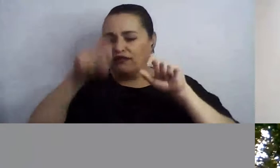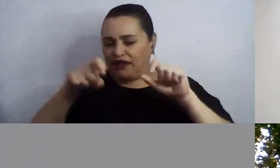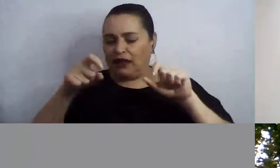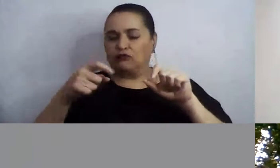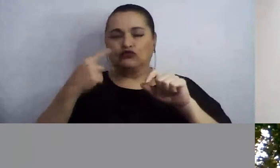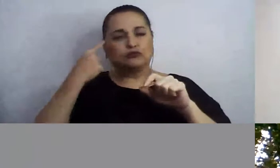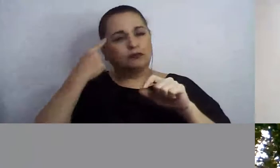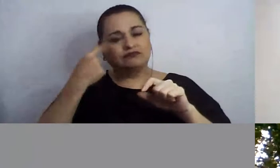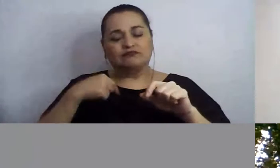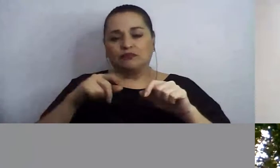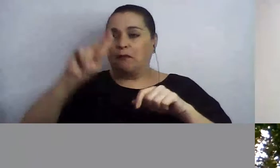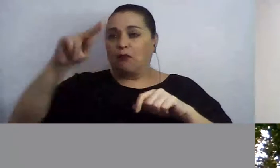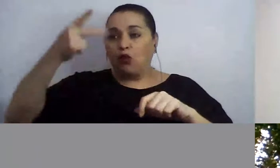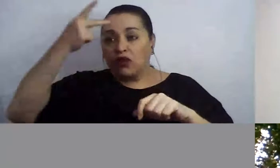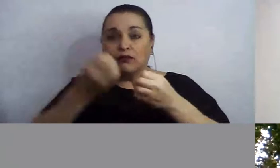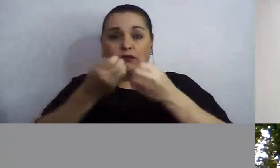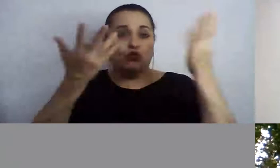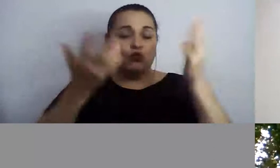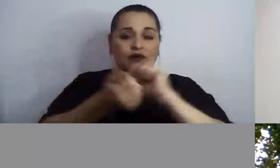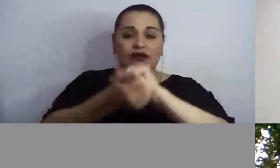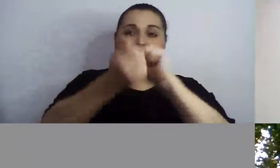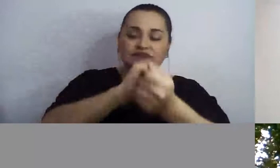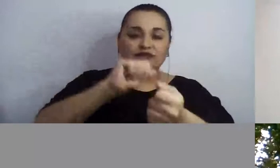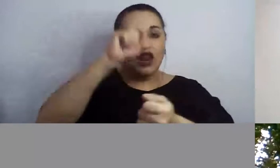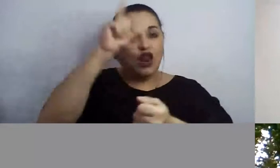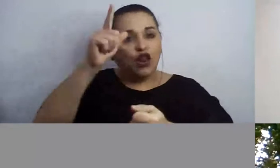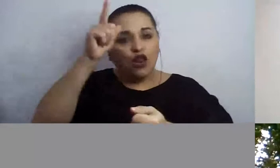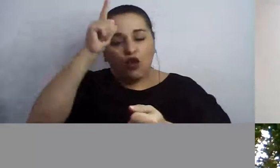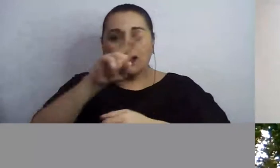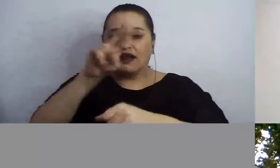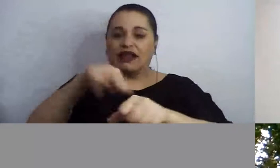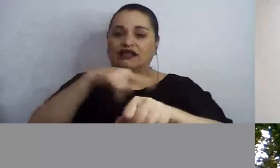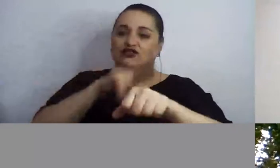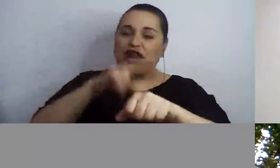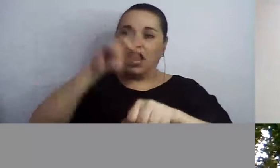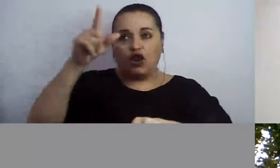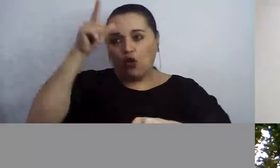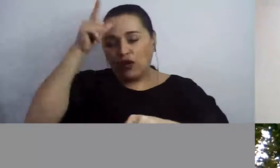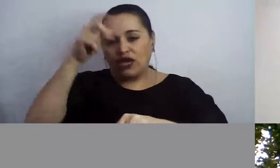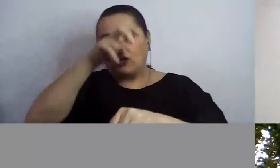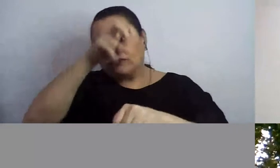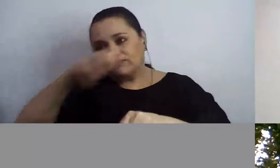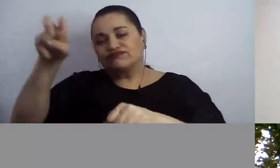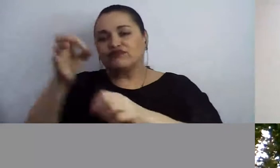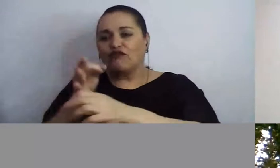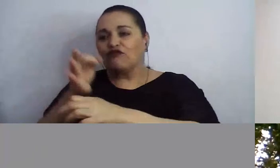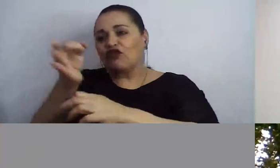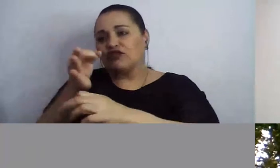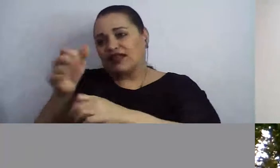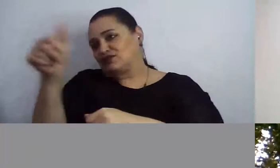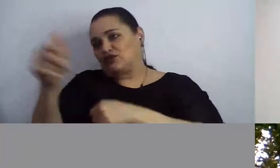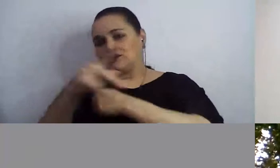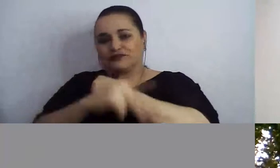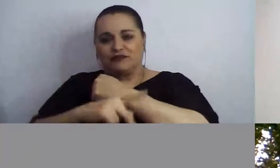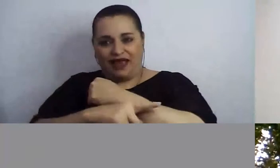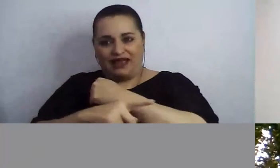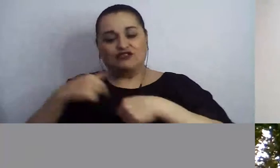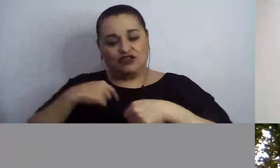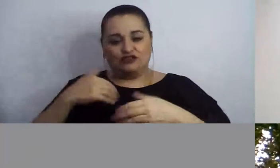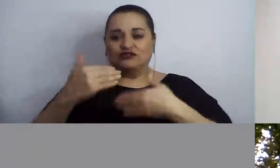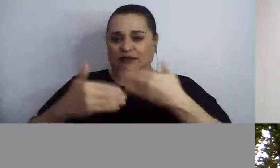política pública pase a ser de una lógica nacional a una lógica transfronteriza y creo que en esto como país hemos